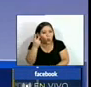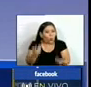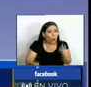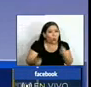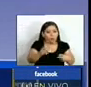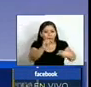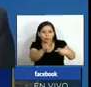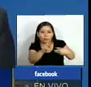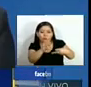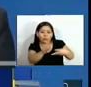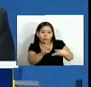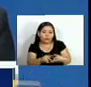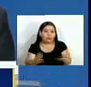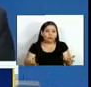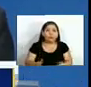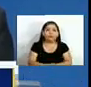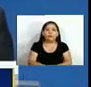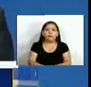para lidiar con la crisis.